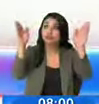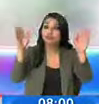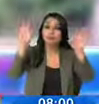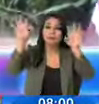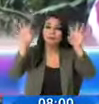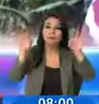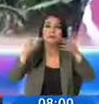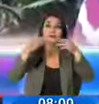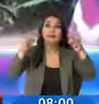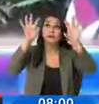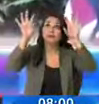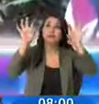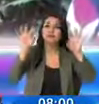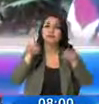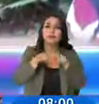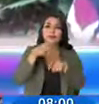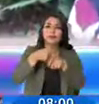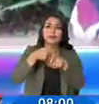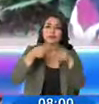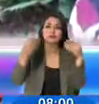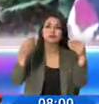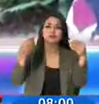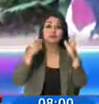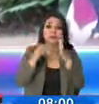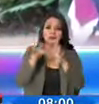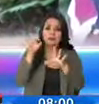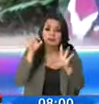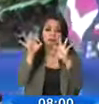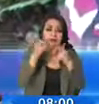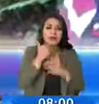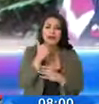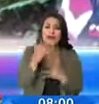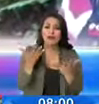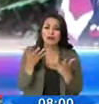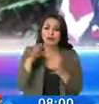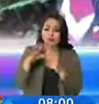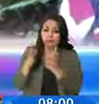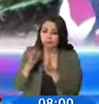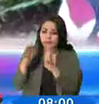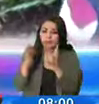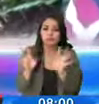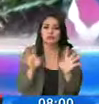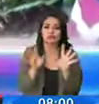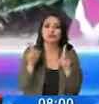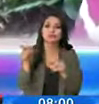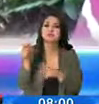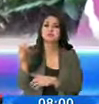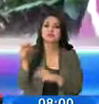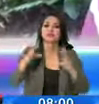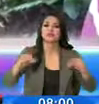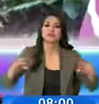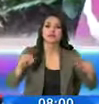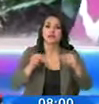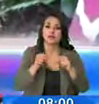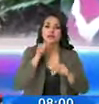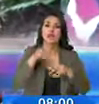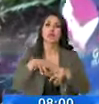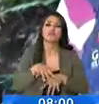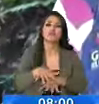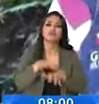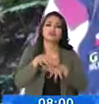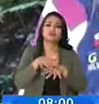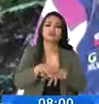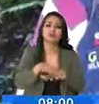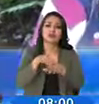sector. No hay rastros ni huellas de que se han encontrado restos arqueológicos. Simplemente es la erosión, la filtración de agua, que obviamente